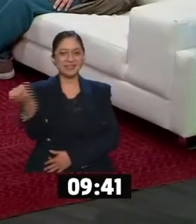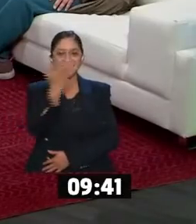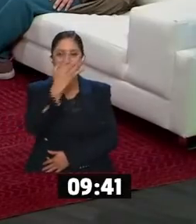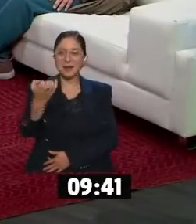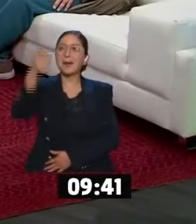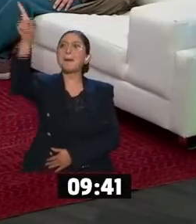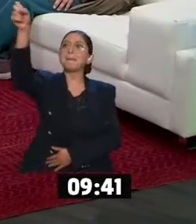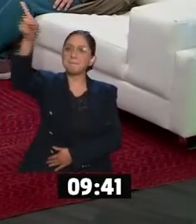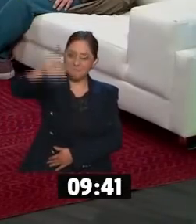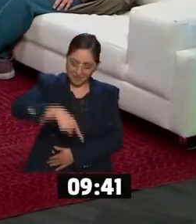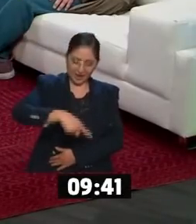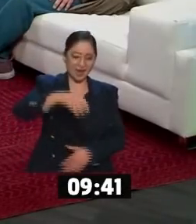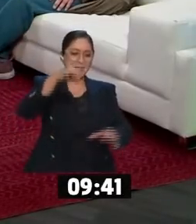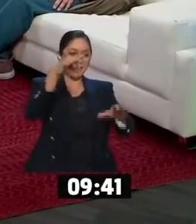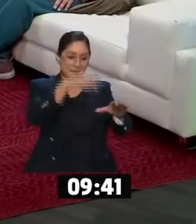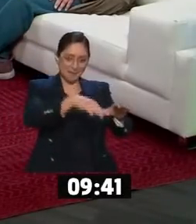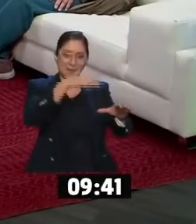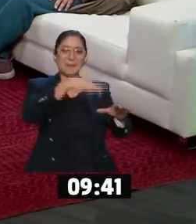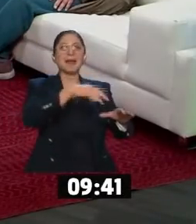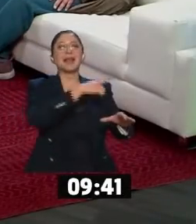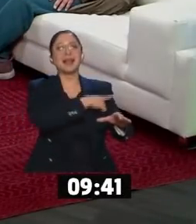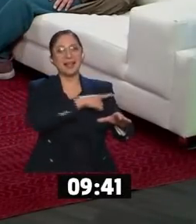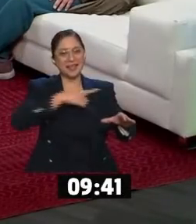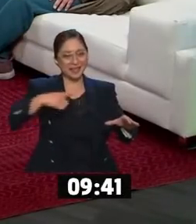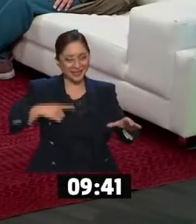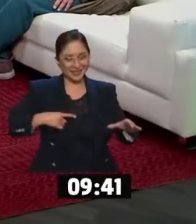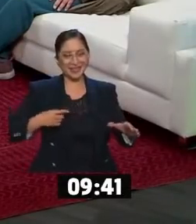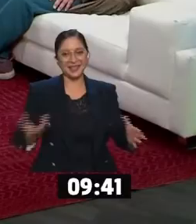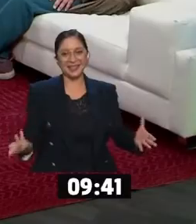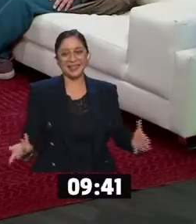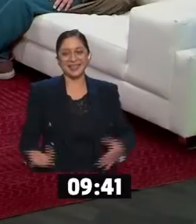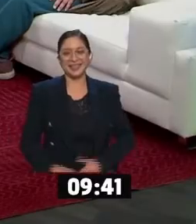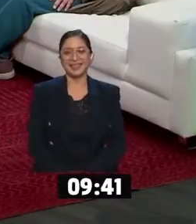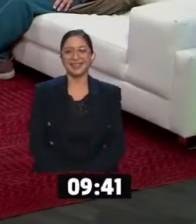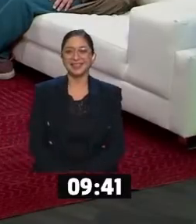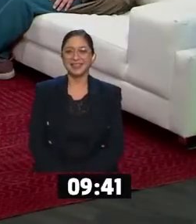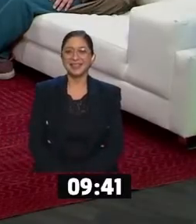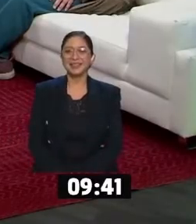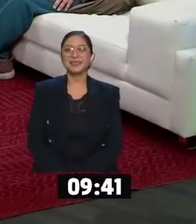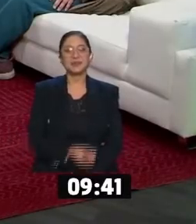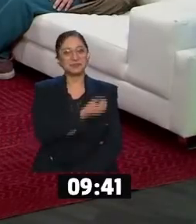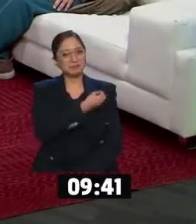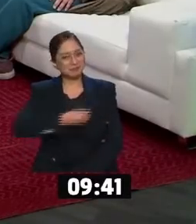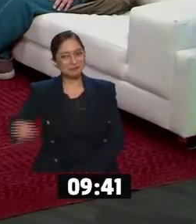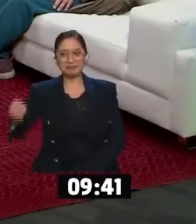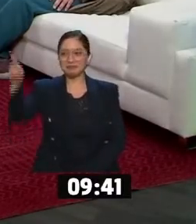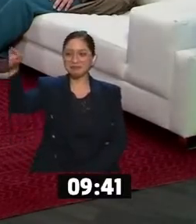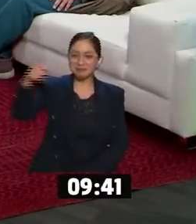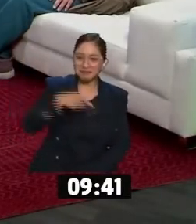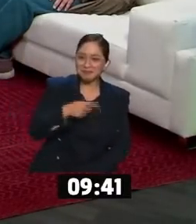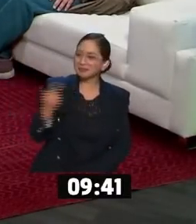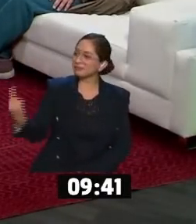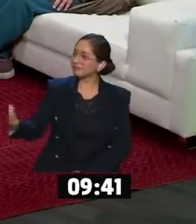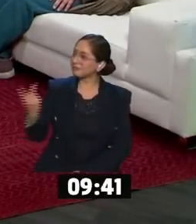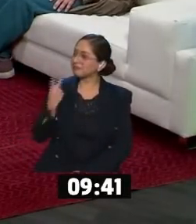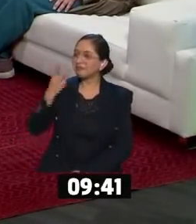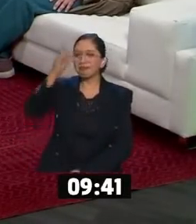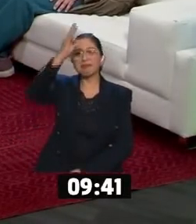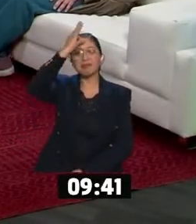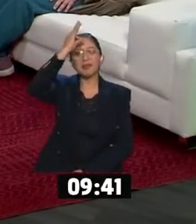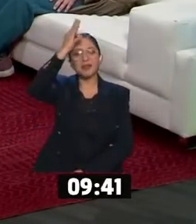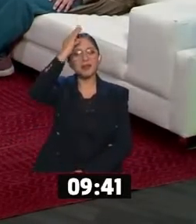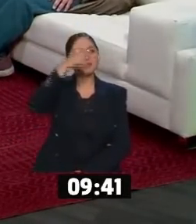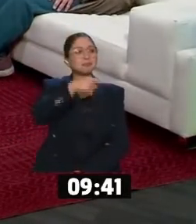la alcancía a poner su lana. Tiene que venir, no puede ser. Y nosotros allá de tarugos y sin chupar.